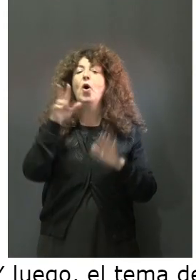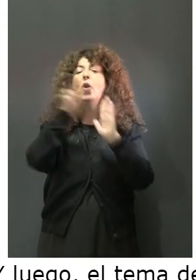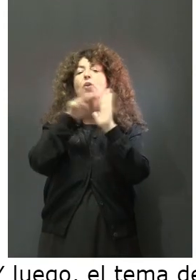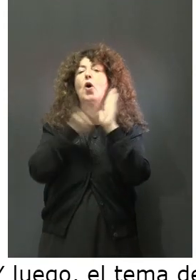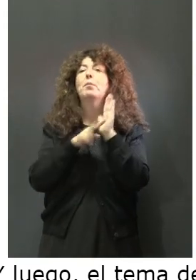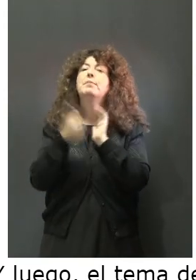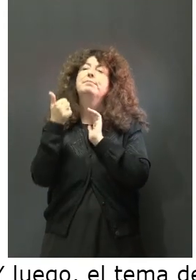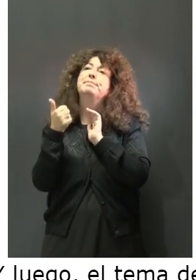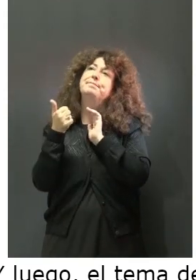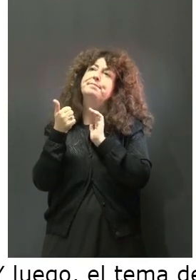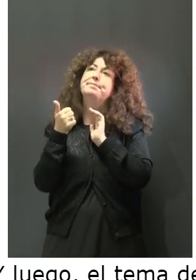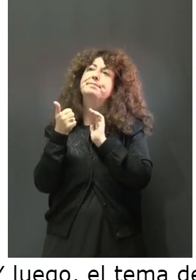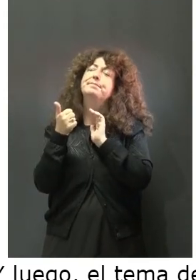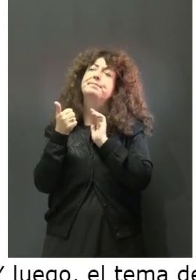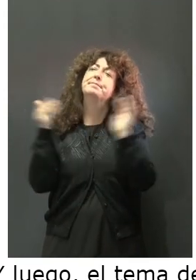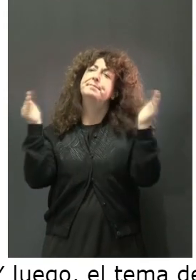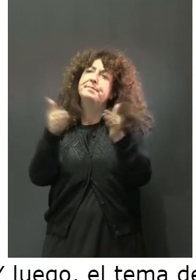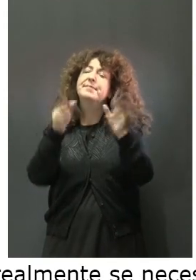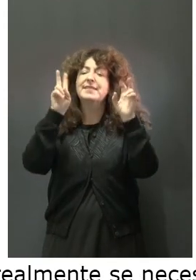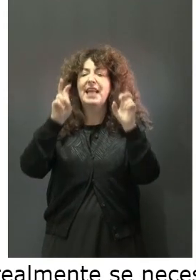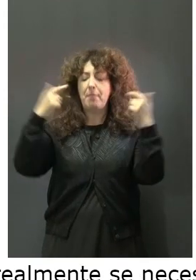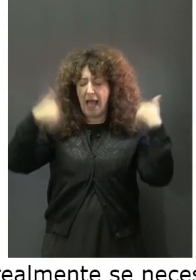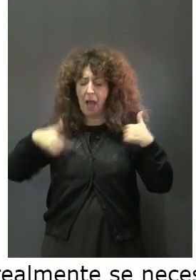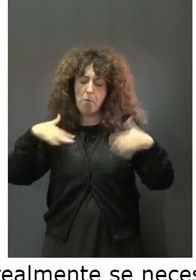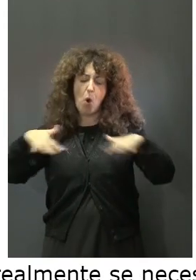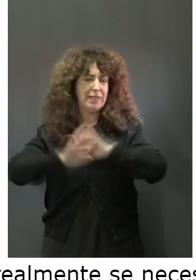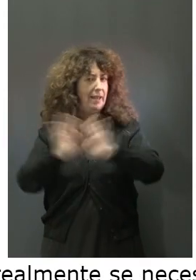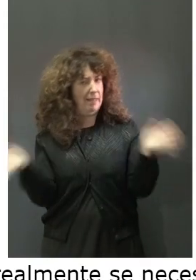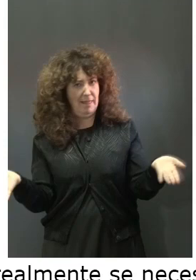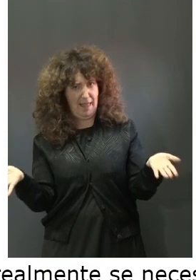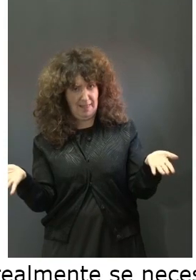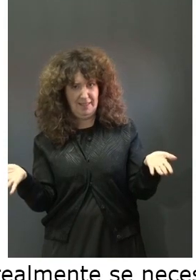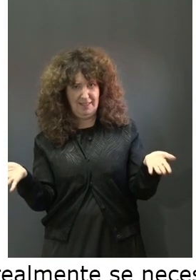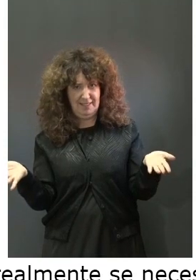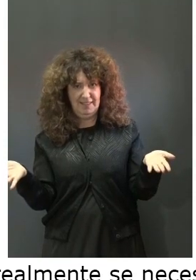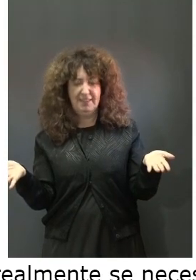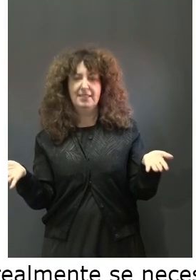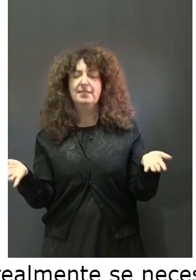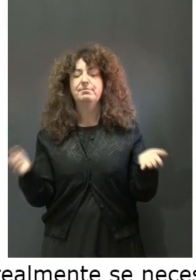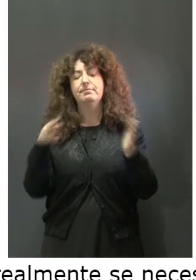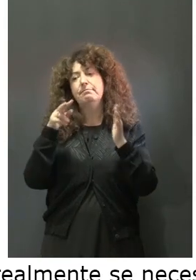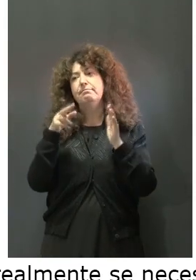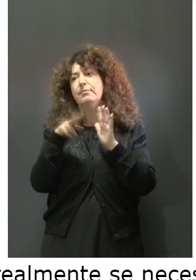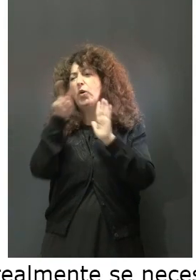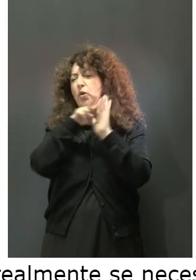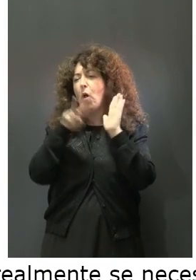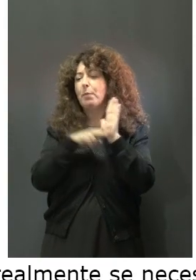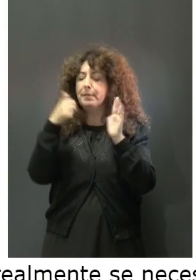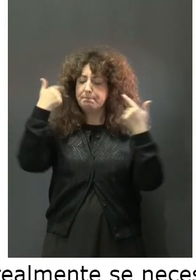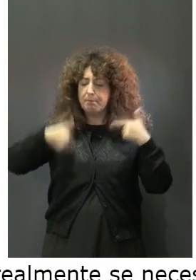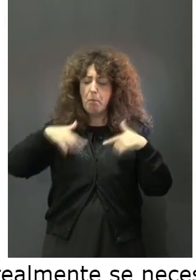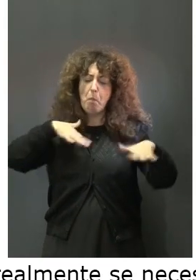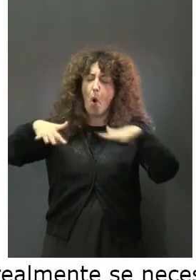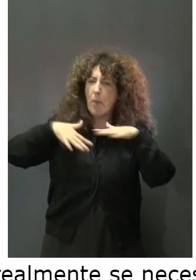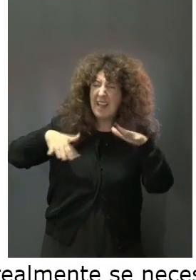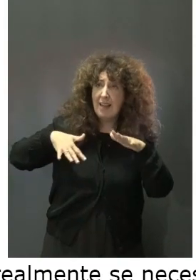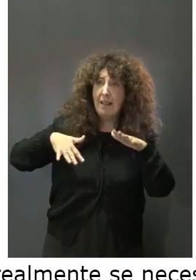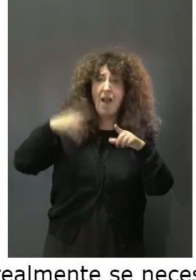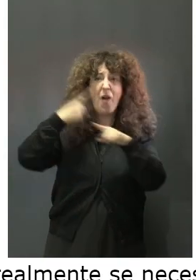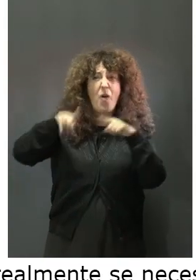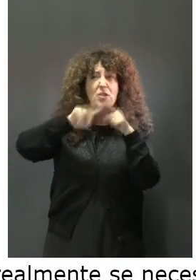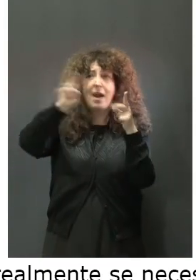a temas de motricidad, ¿no? Se centran más en movilidad más que en